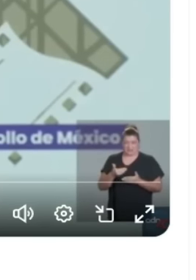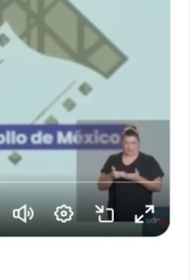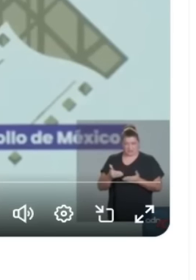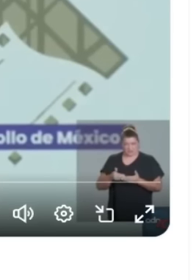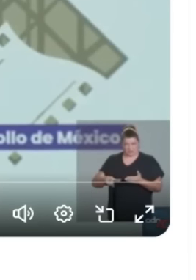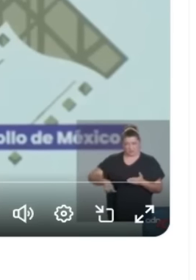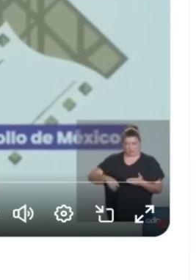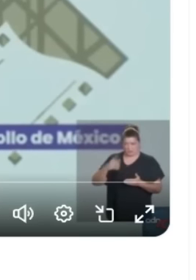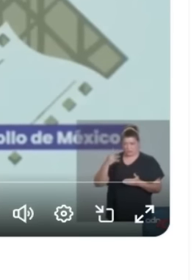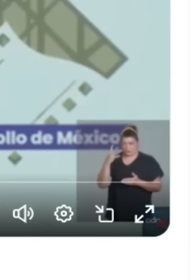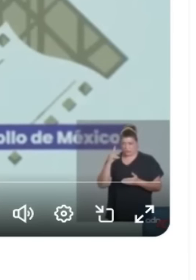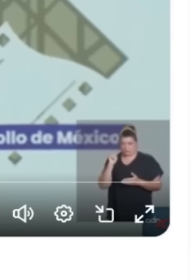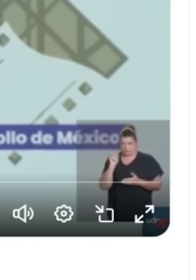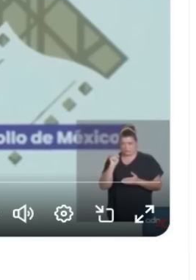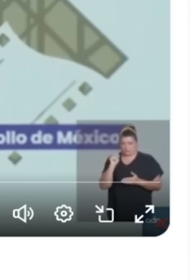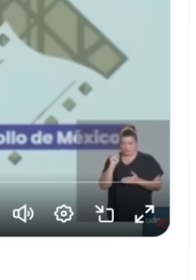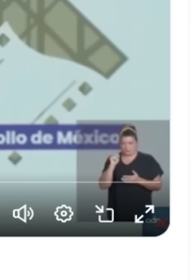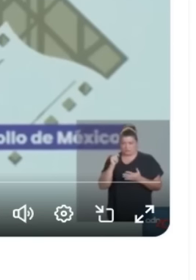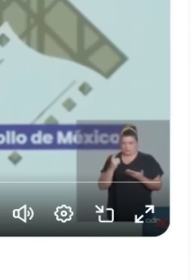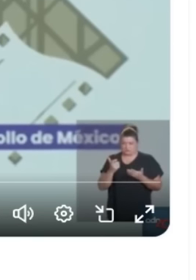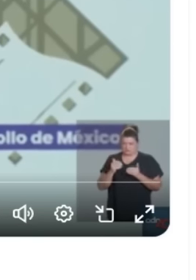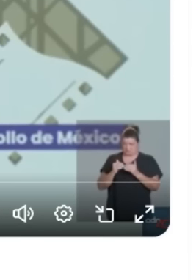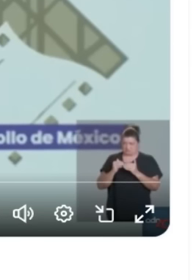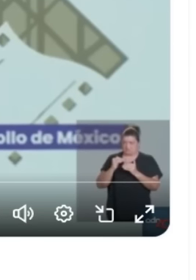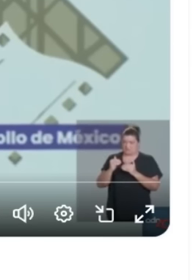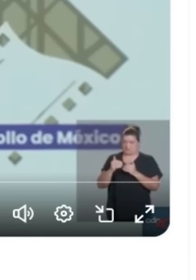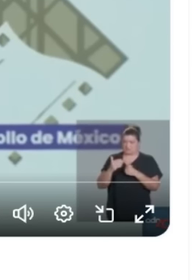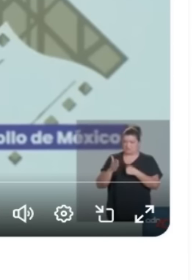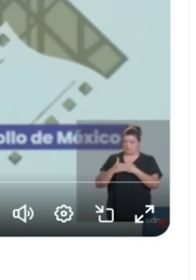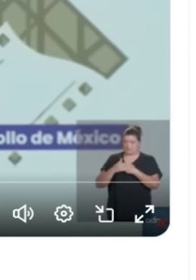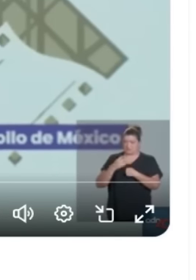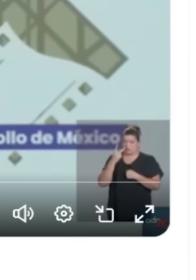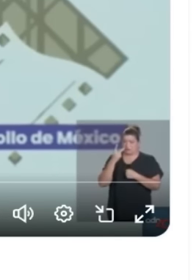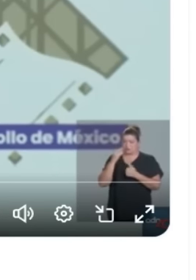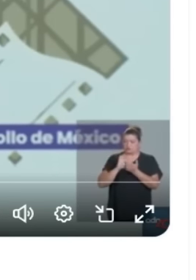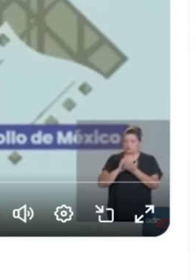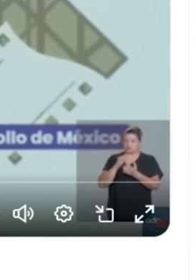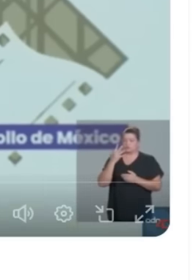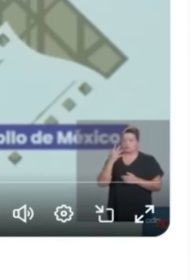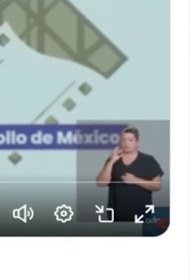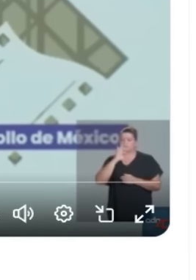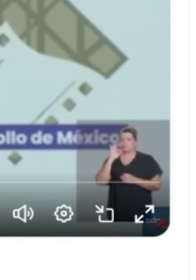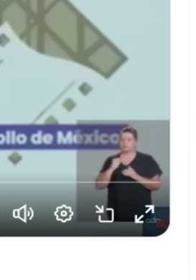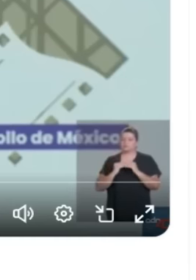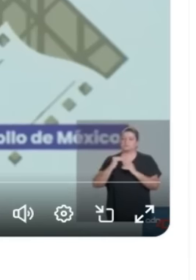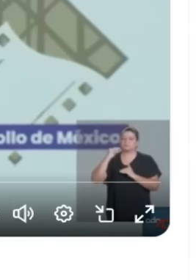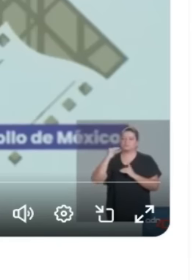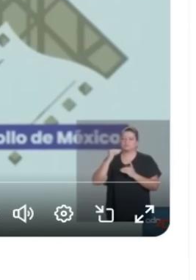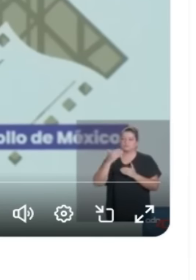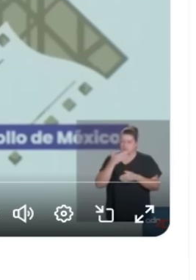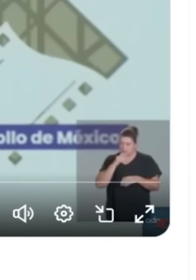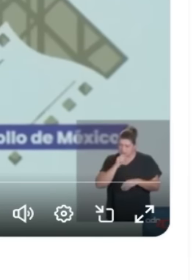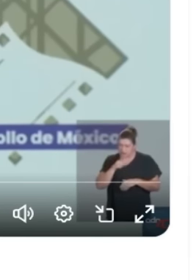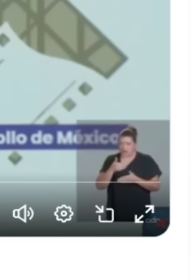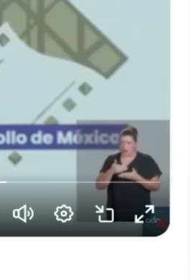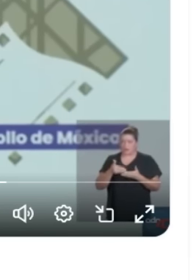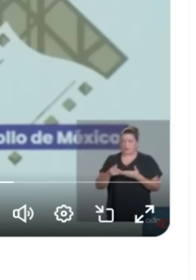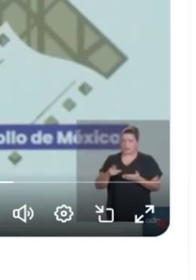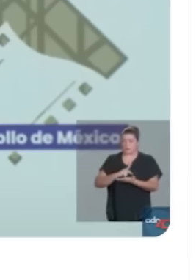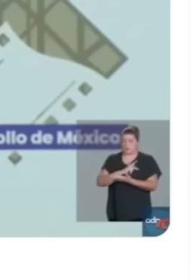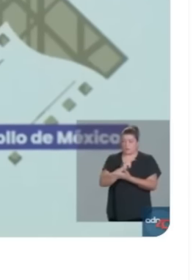Los vamos a llevar los salarios a 2.5 canastas básicas. Por primera vez hay programas de